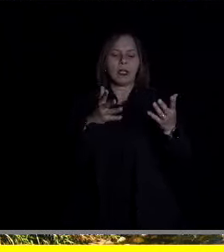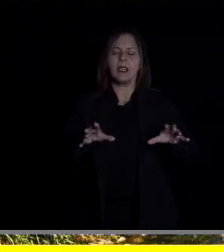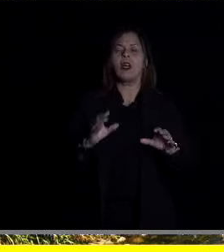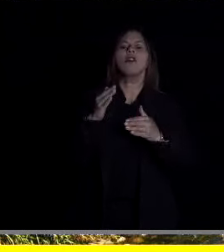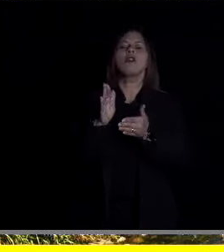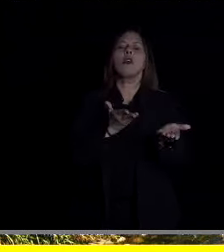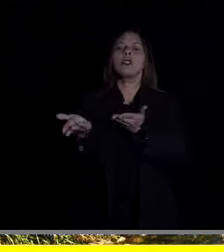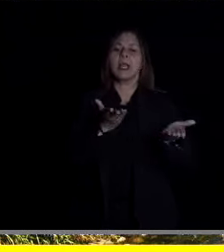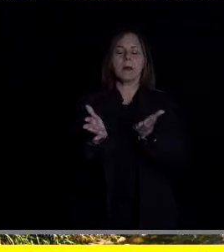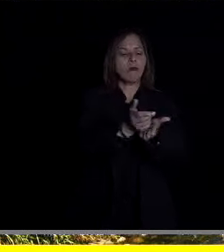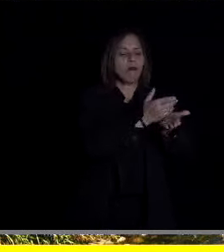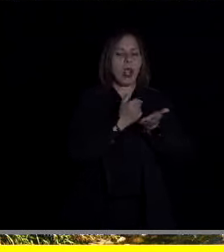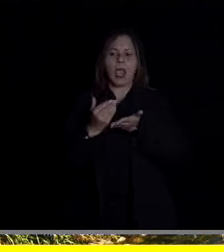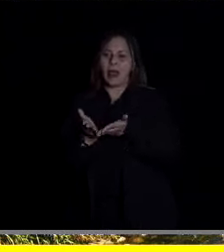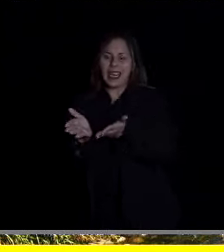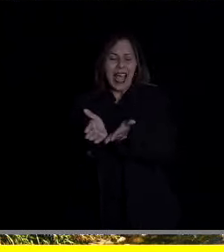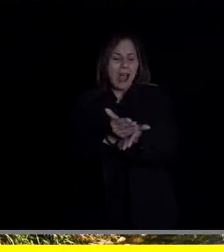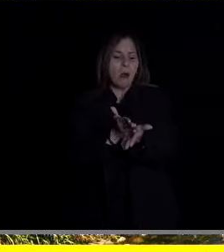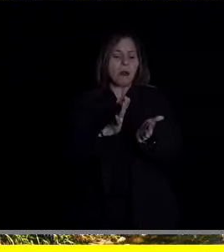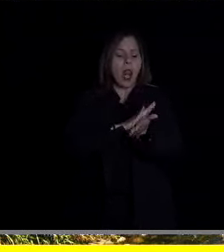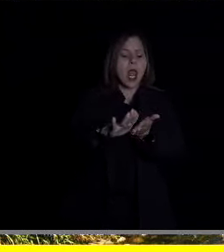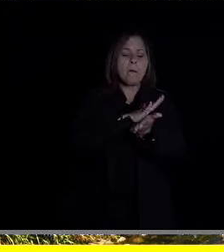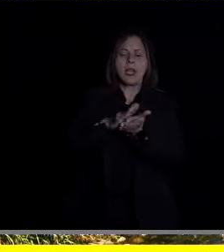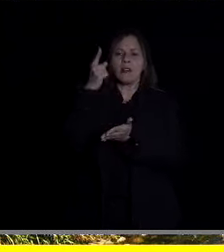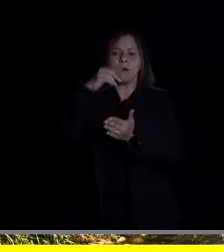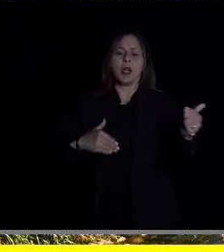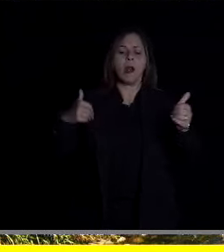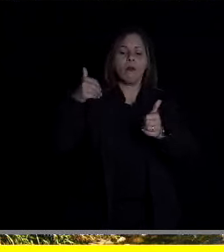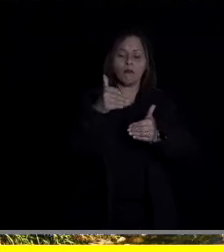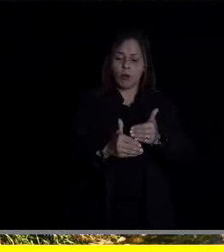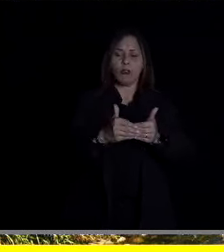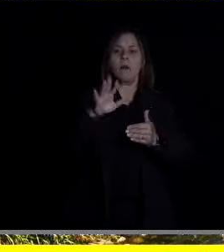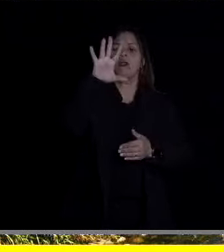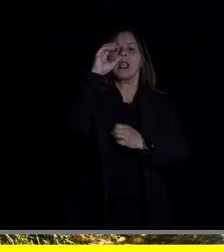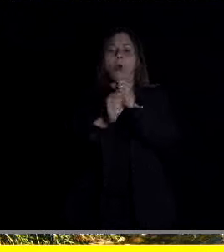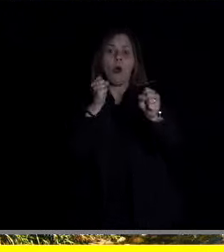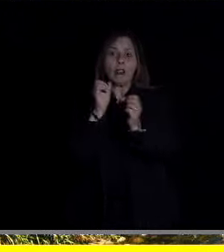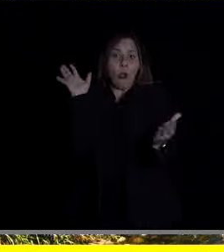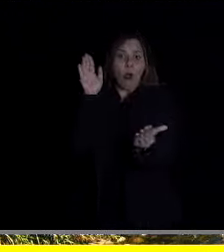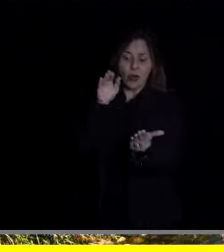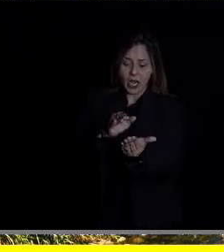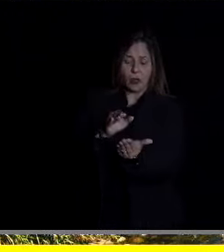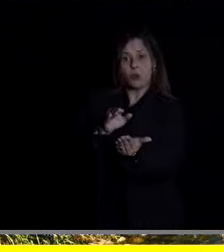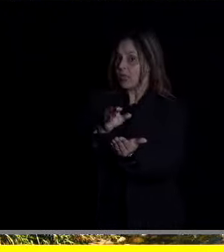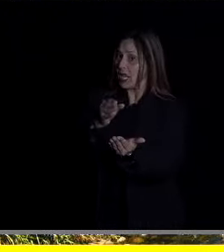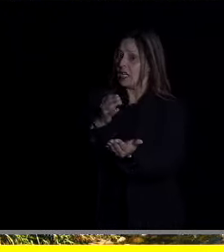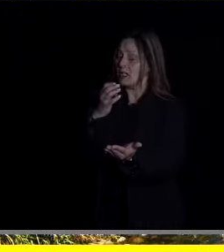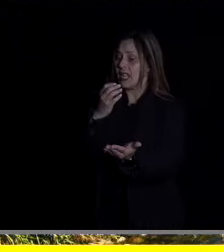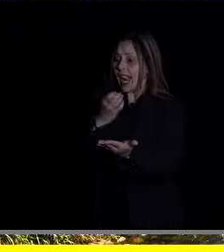de recolección de residuos sólidos de la ciudad para los próximos 5 años y se logró reducir los costos